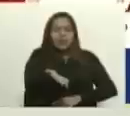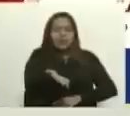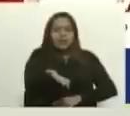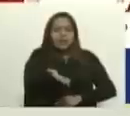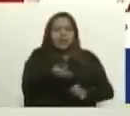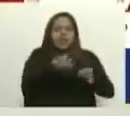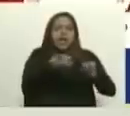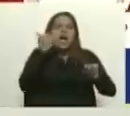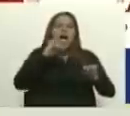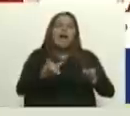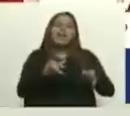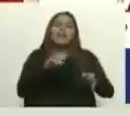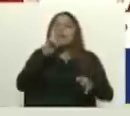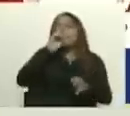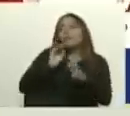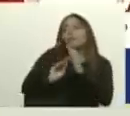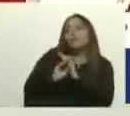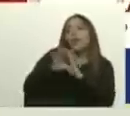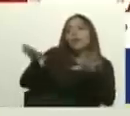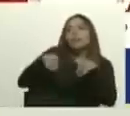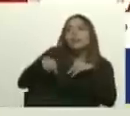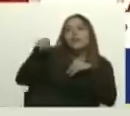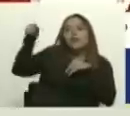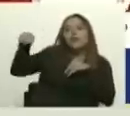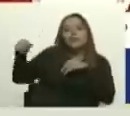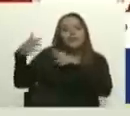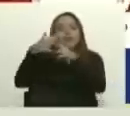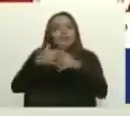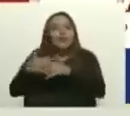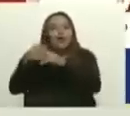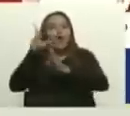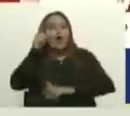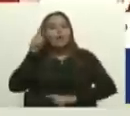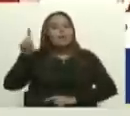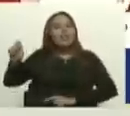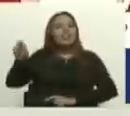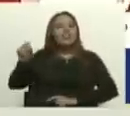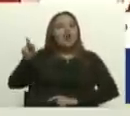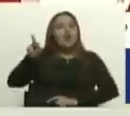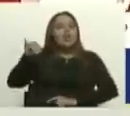Quien iba a gobernar aquí en Venezuela era James Story.